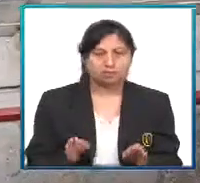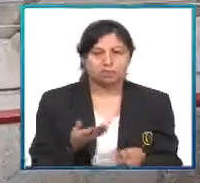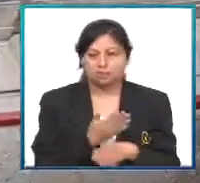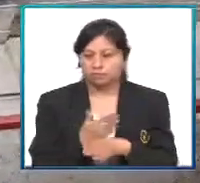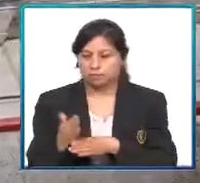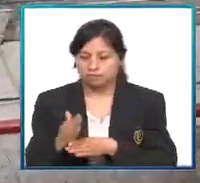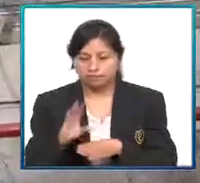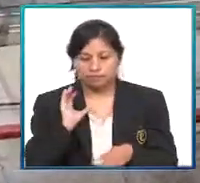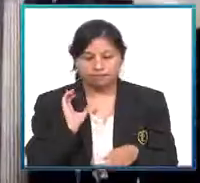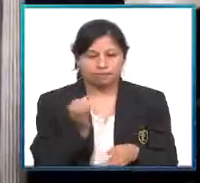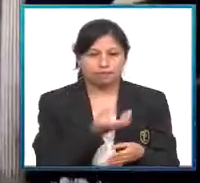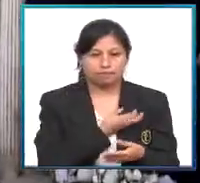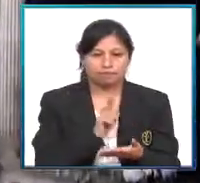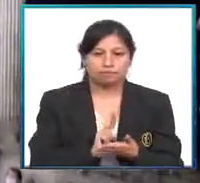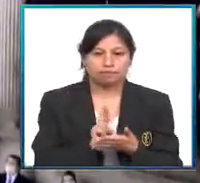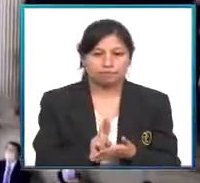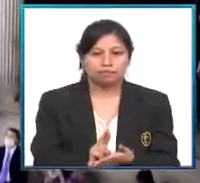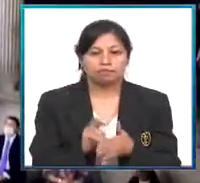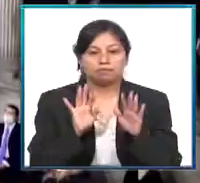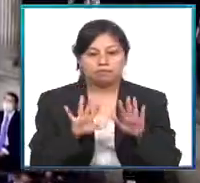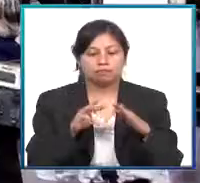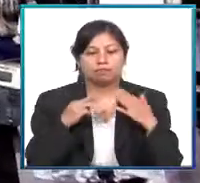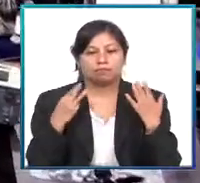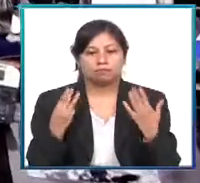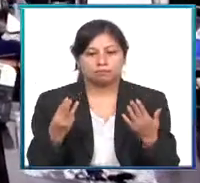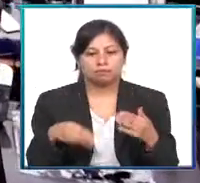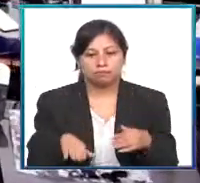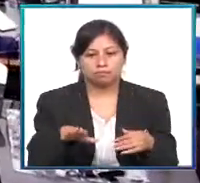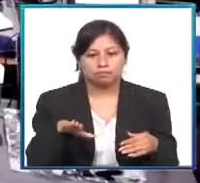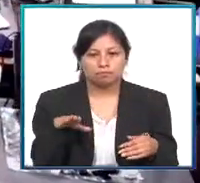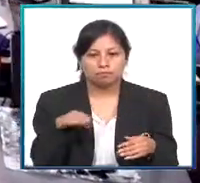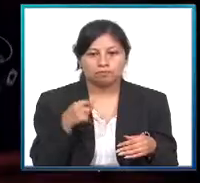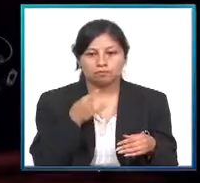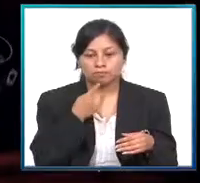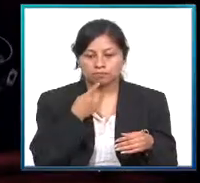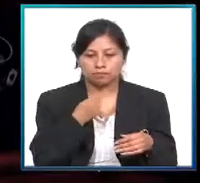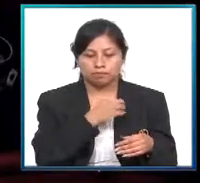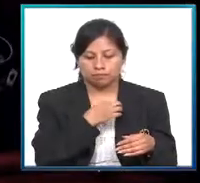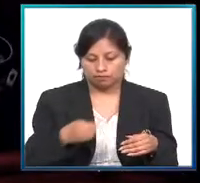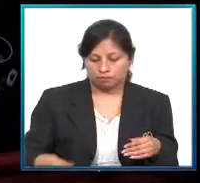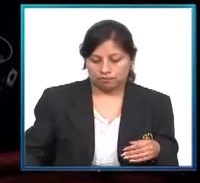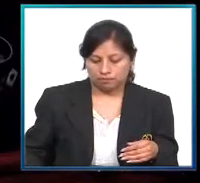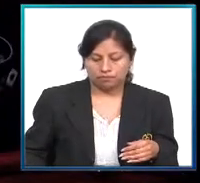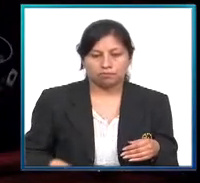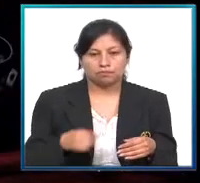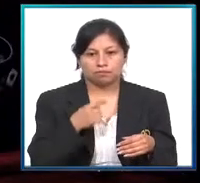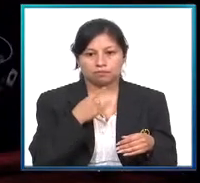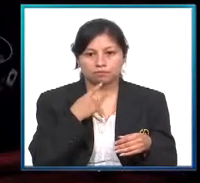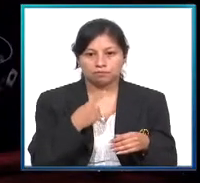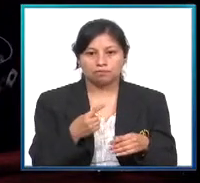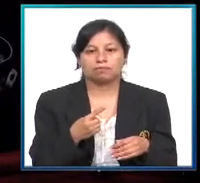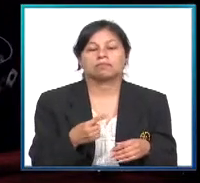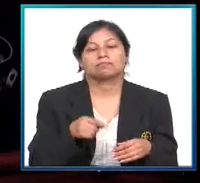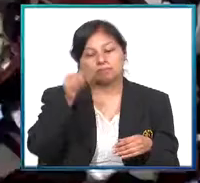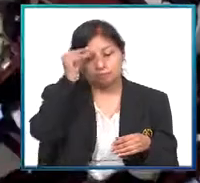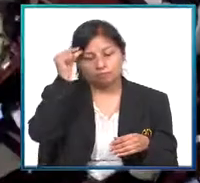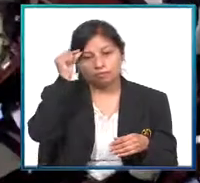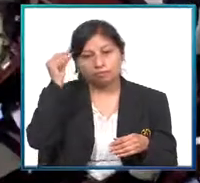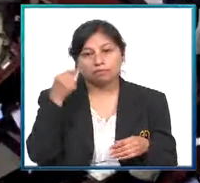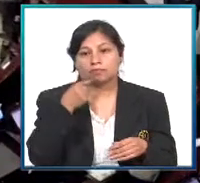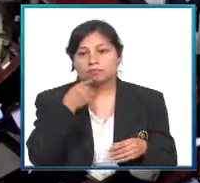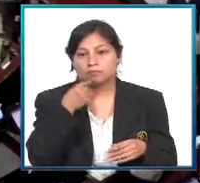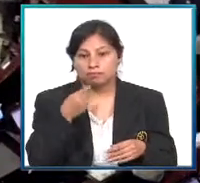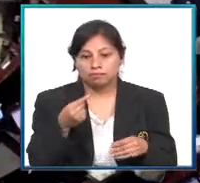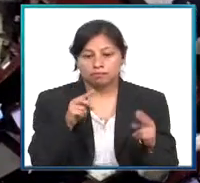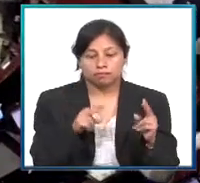Congreso de la República. El pasado 18 de marzo, en sesión solemne, el presidente de la República, doctor Alejandro Yamatei, hizo